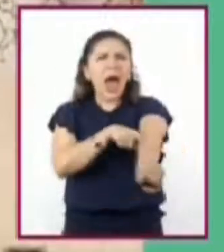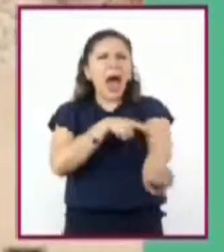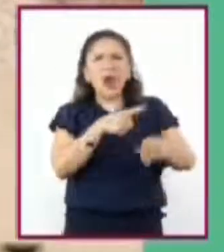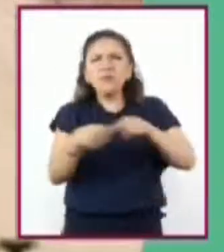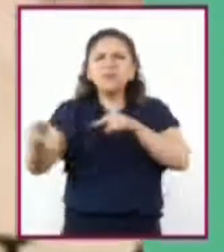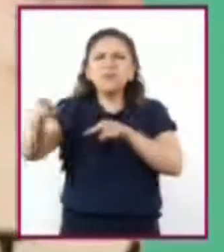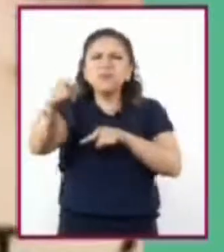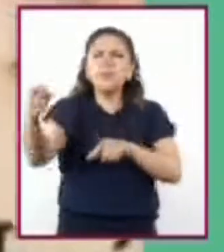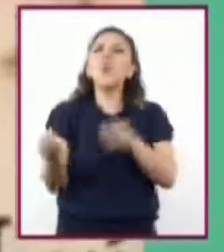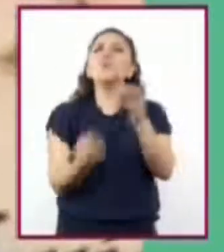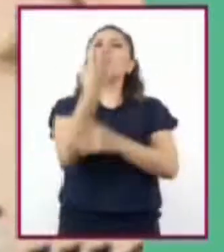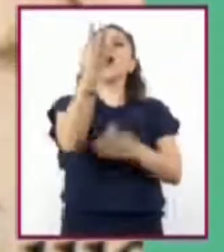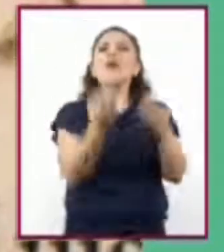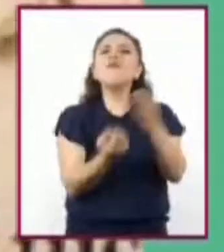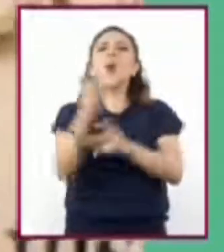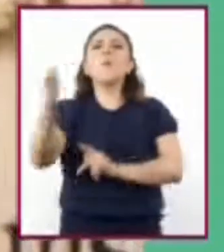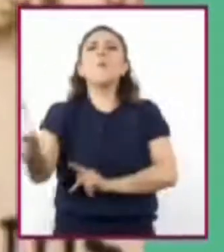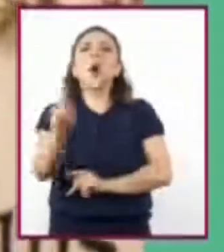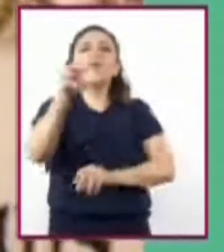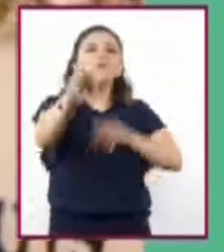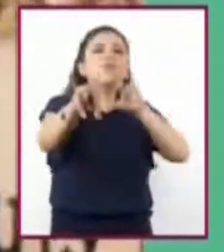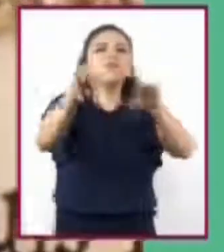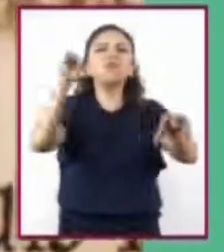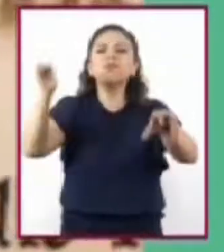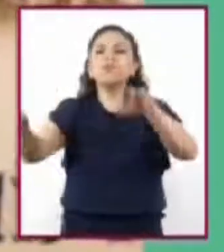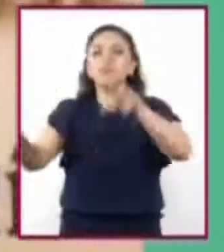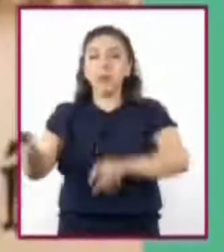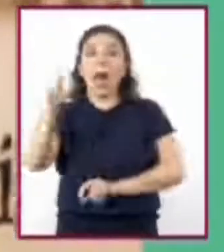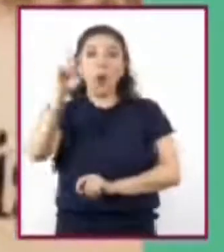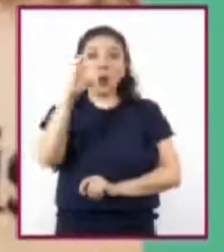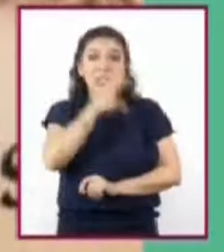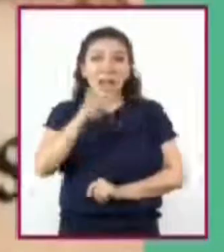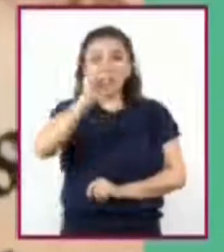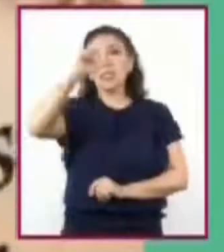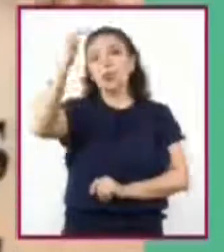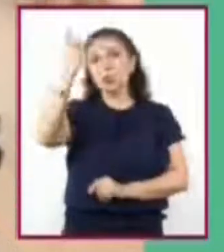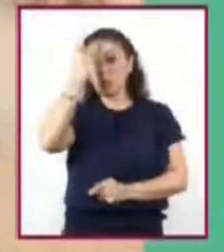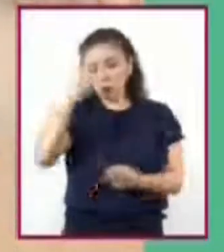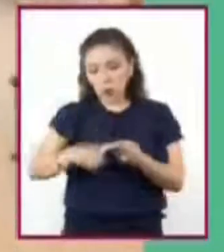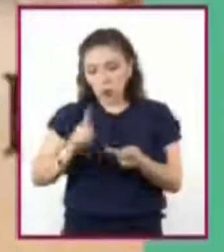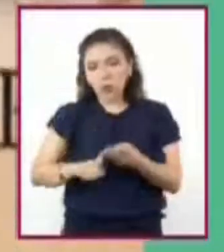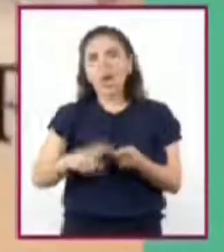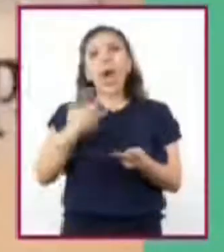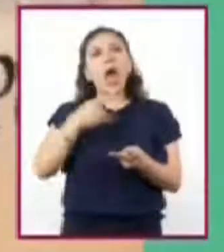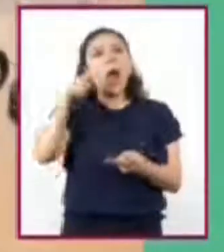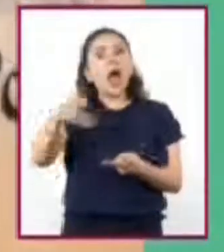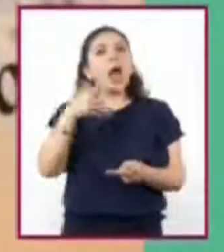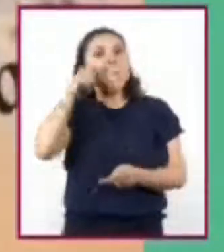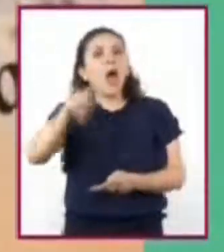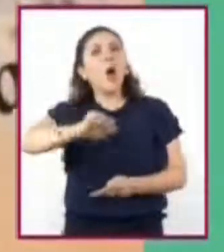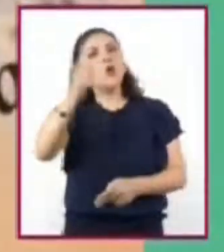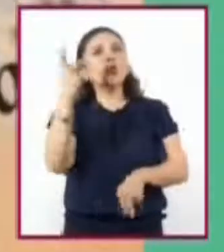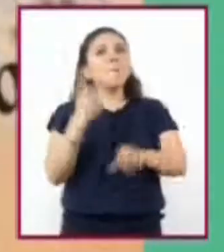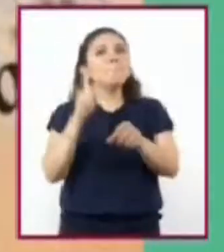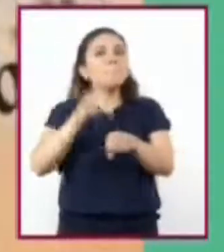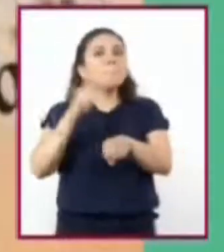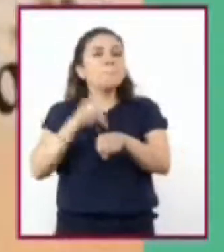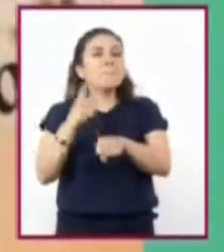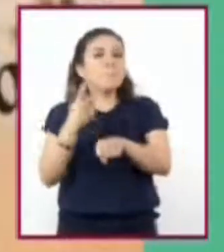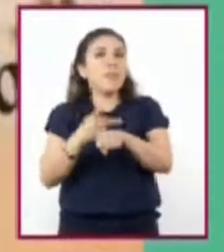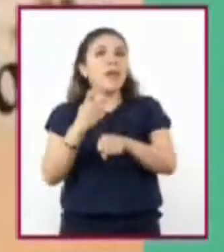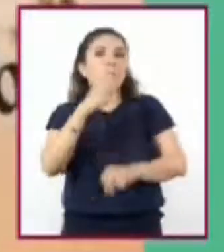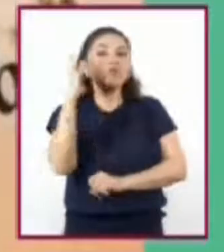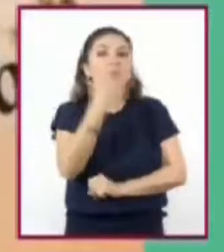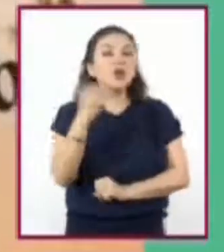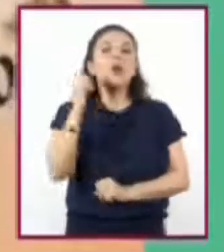apareciendo pequeñas poblaciones. Aguascalientes es una de ellas, San Luis Potosí, donde aparecerán minerales, será otra, pero no son las únicas.